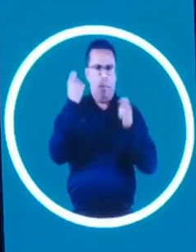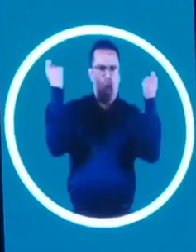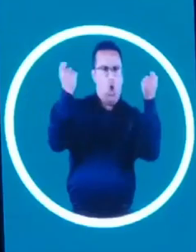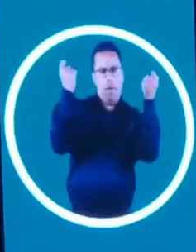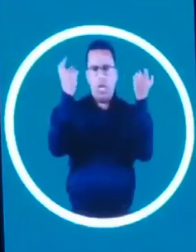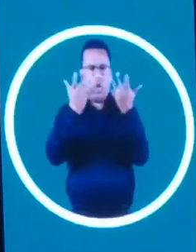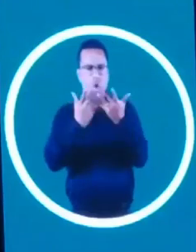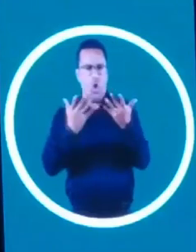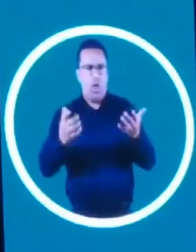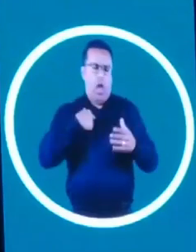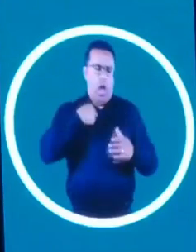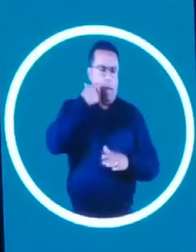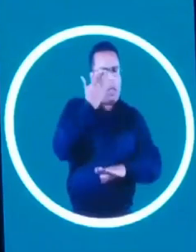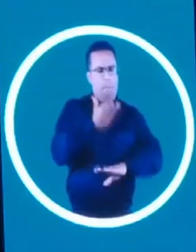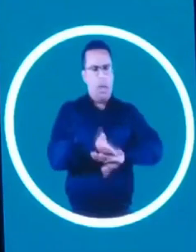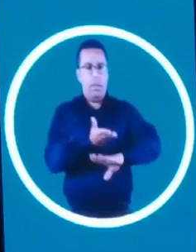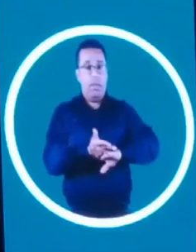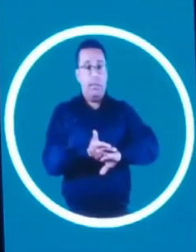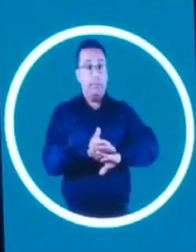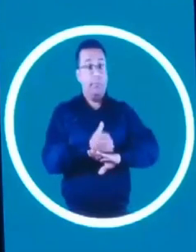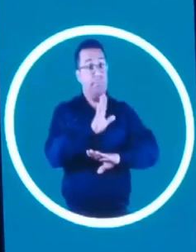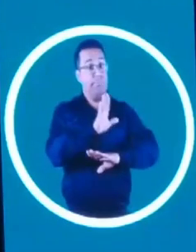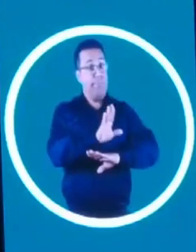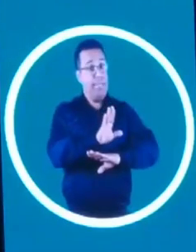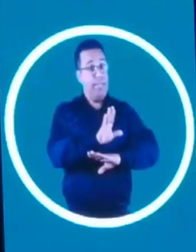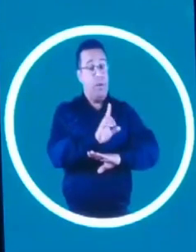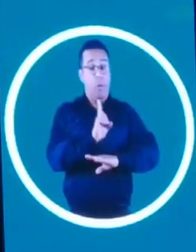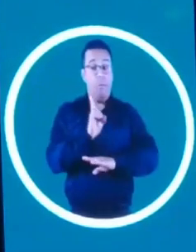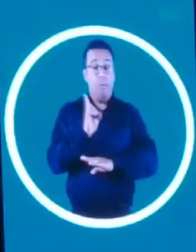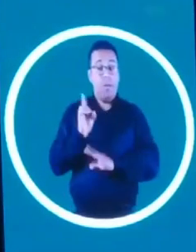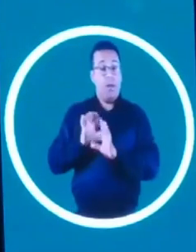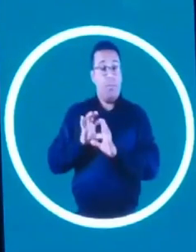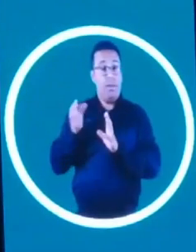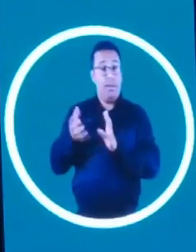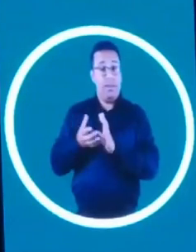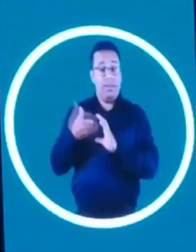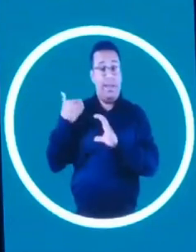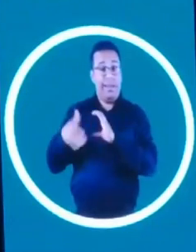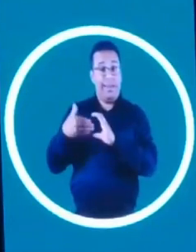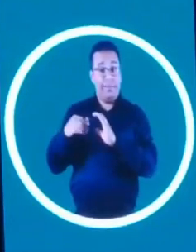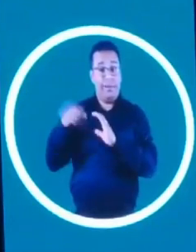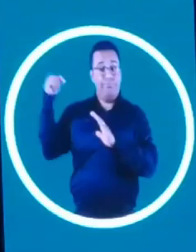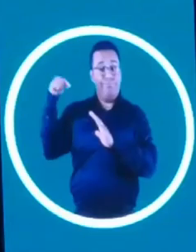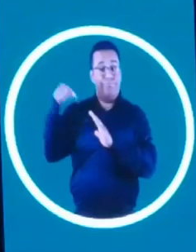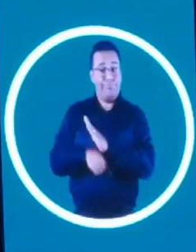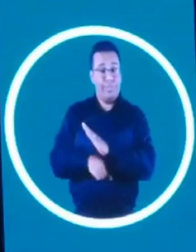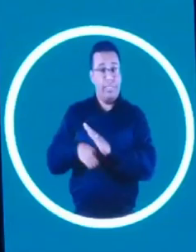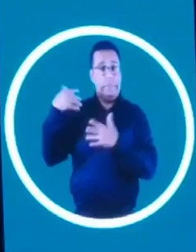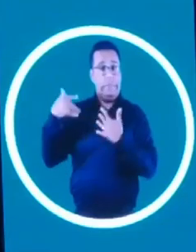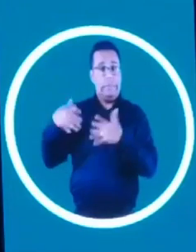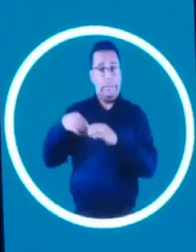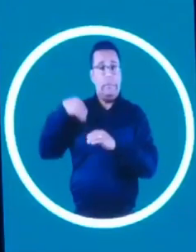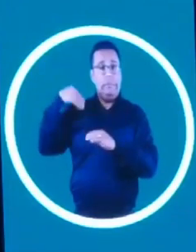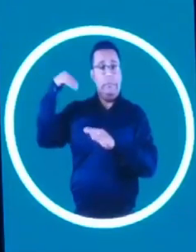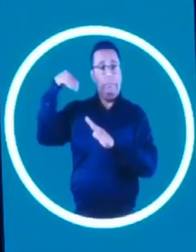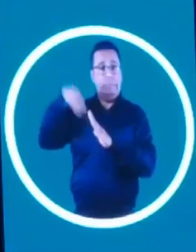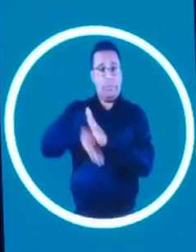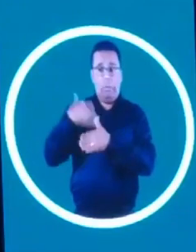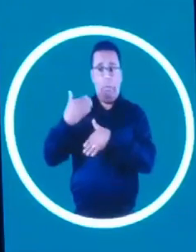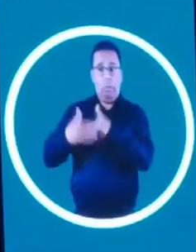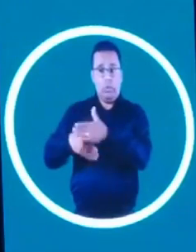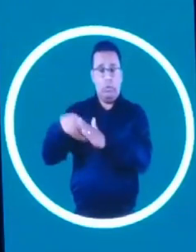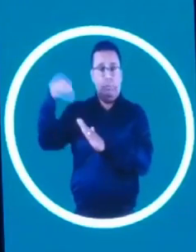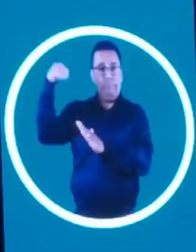la crisis climática que está viviendo el planeta. Hoy tenemos que pensar otras reglas en